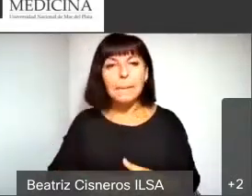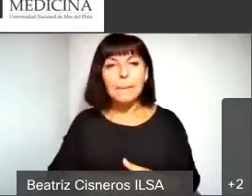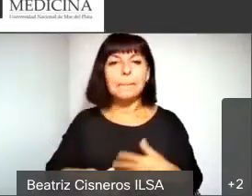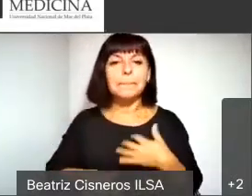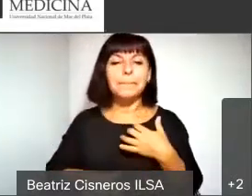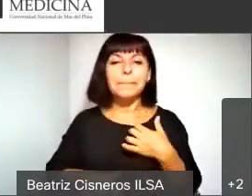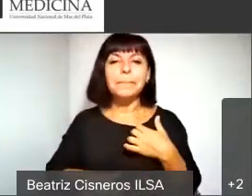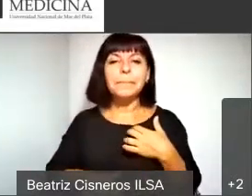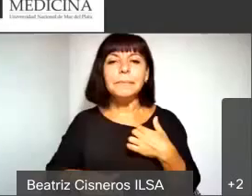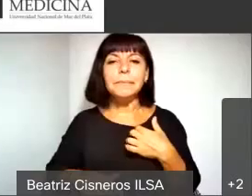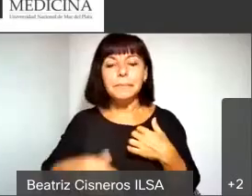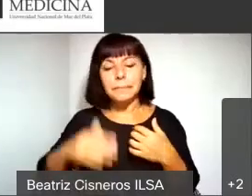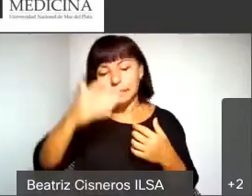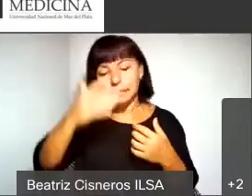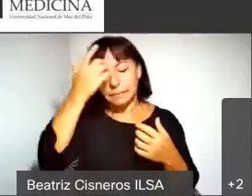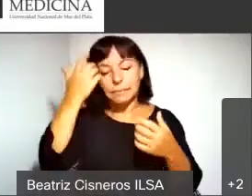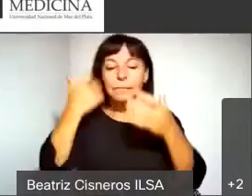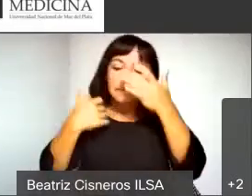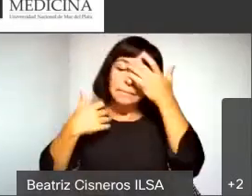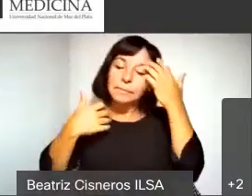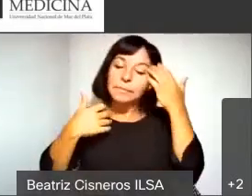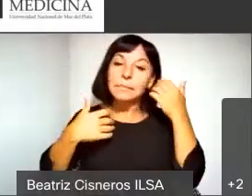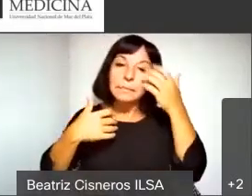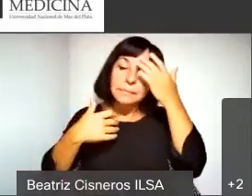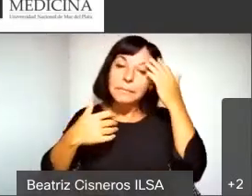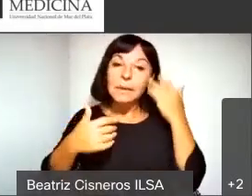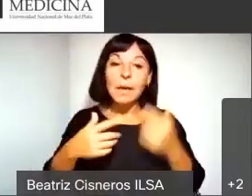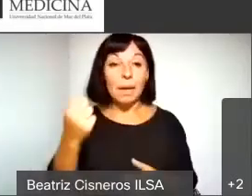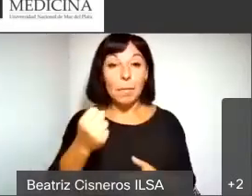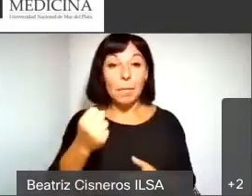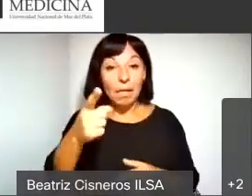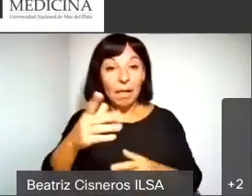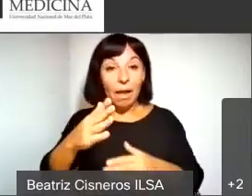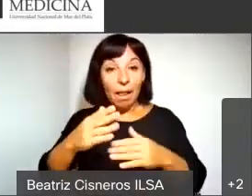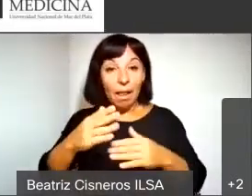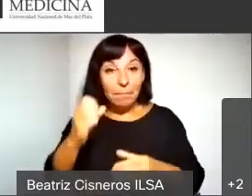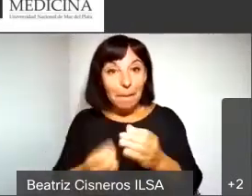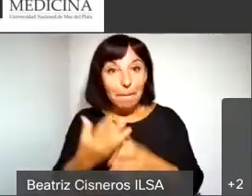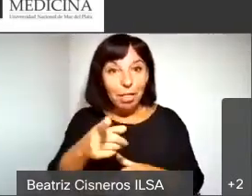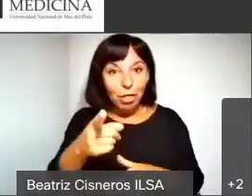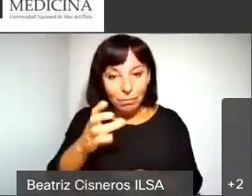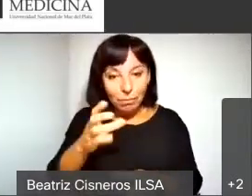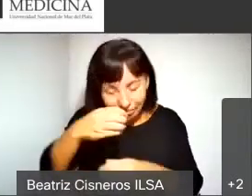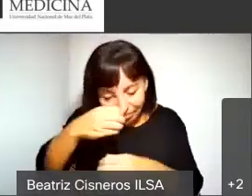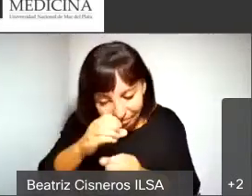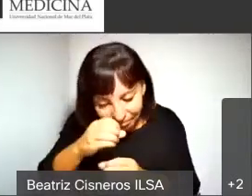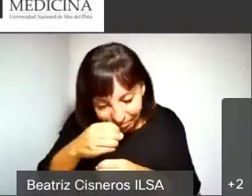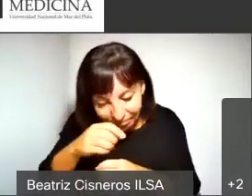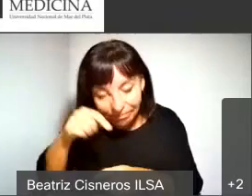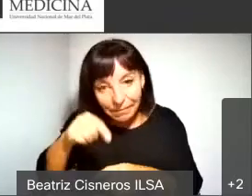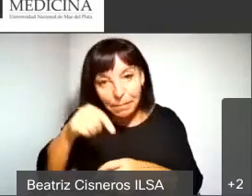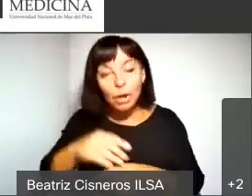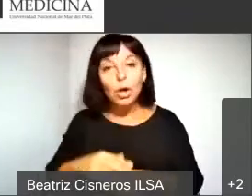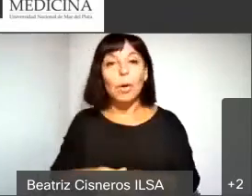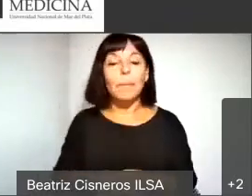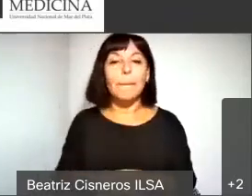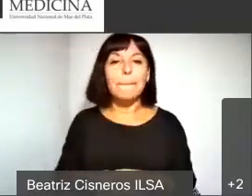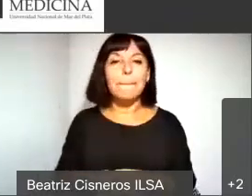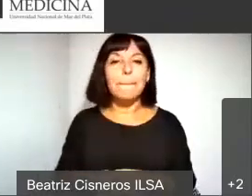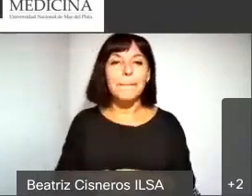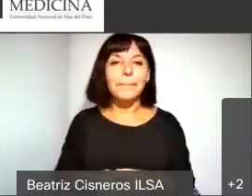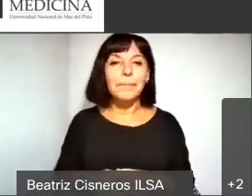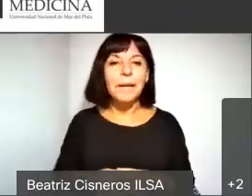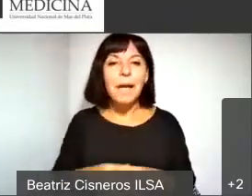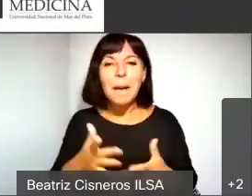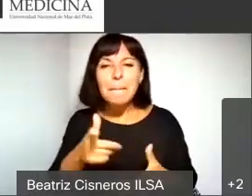rudimentario, que él mismo generó, eso tiene mucho valor, fue vio algo similar a lo que se ve